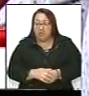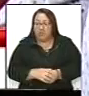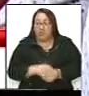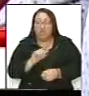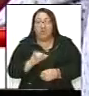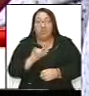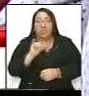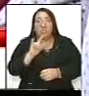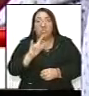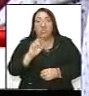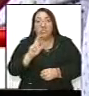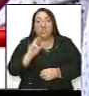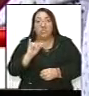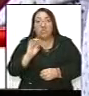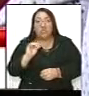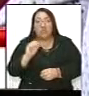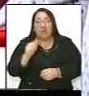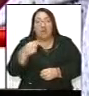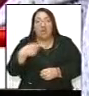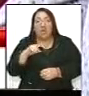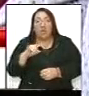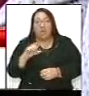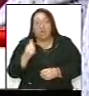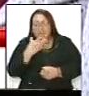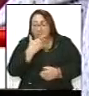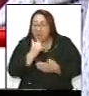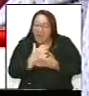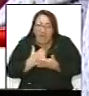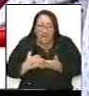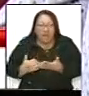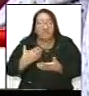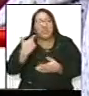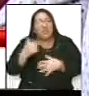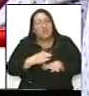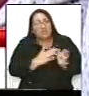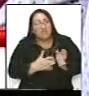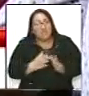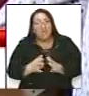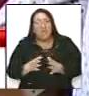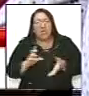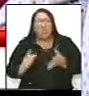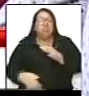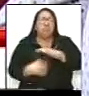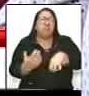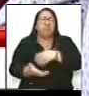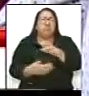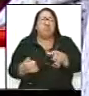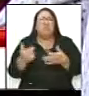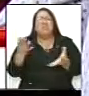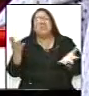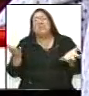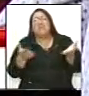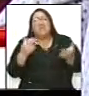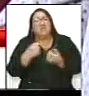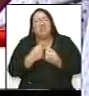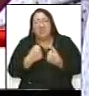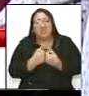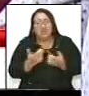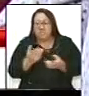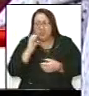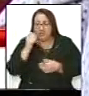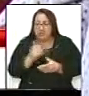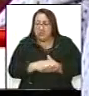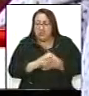Yurimaguas. Entonces, evitemos ya estar apagando los incendios, ¿no? Vamos por el lado de